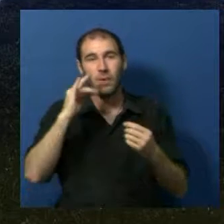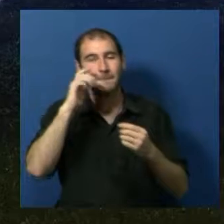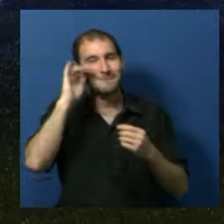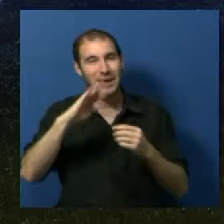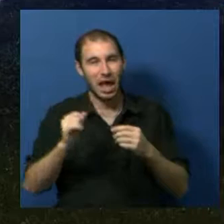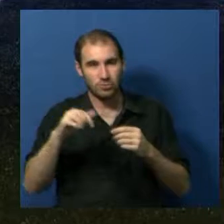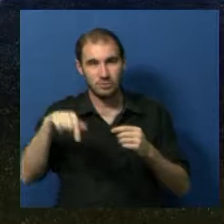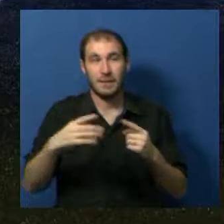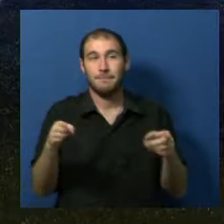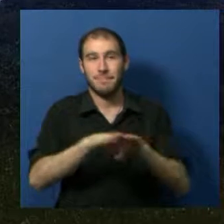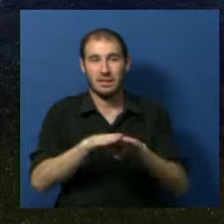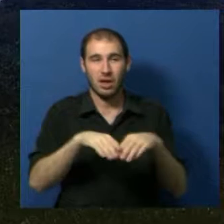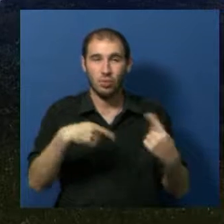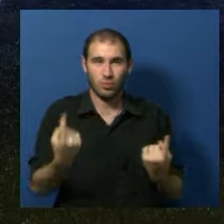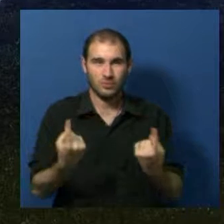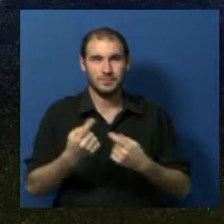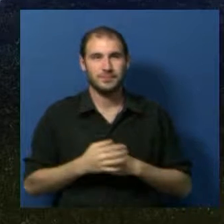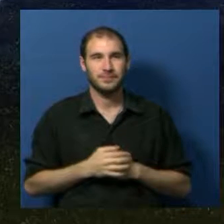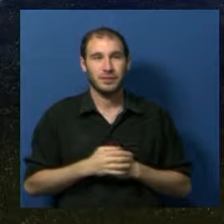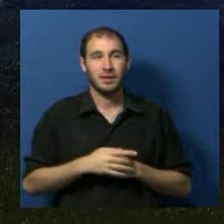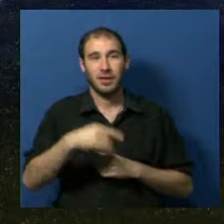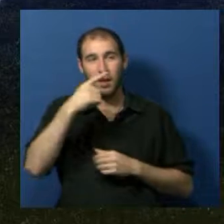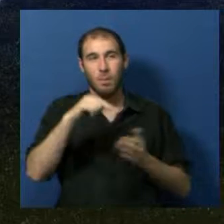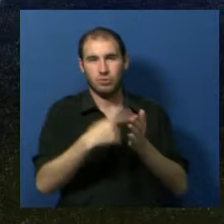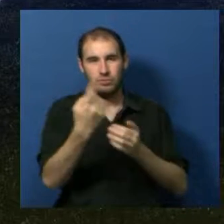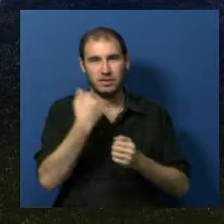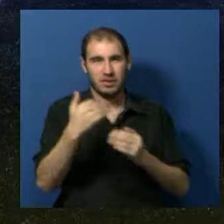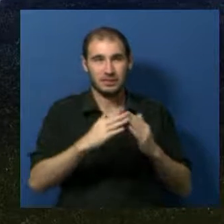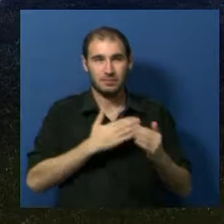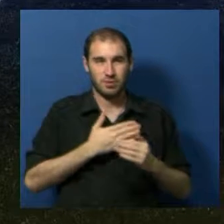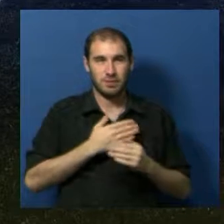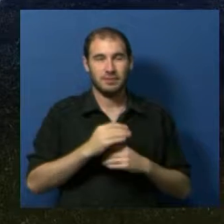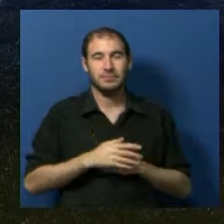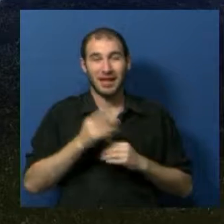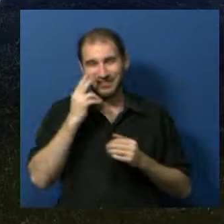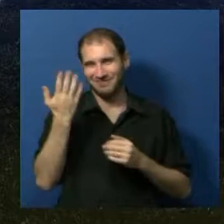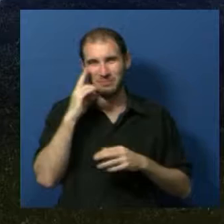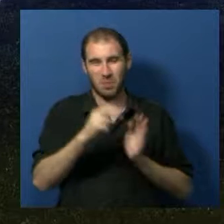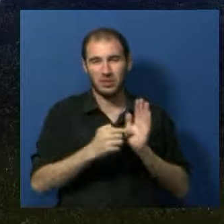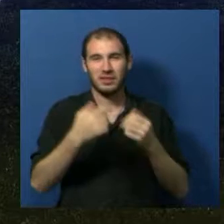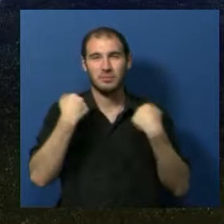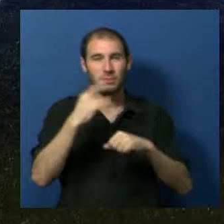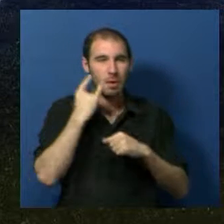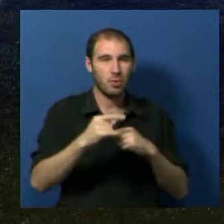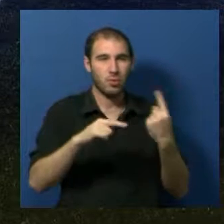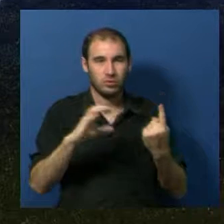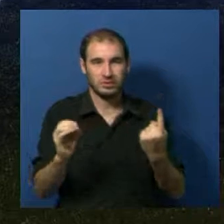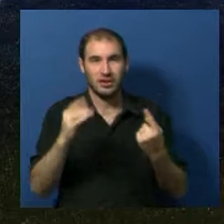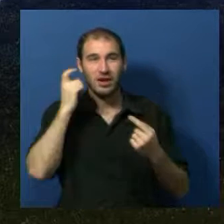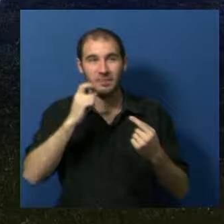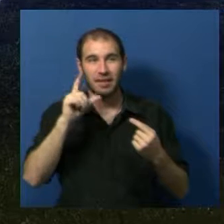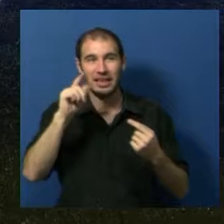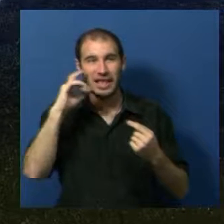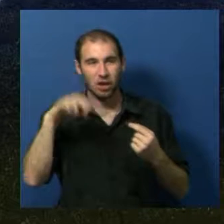Brown de Puerto Madryn, lo empató 1-1 y se quedó con un punto importante en casa. Lo veíamos recién, Deportivo Maipú le ganó 1-0 a Rivadavia